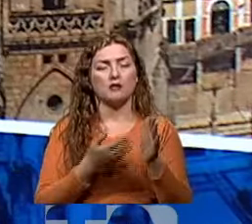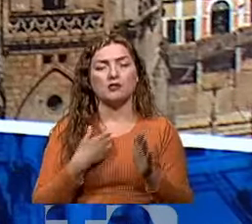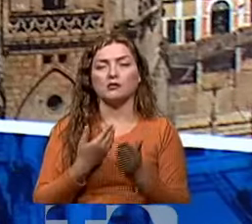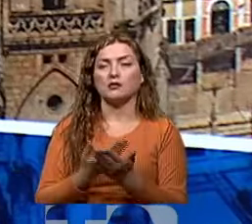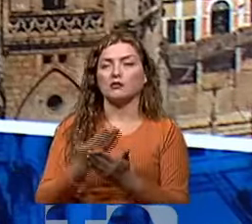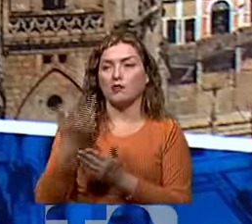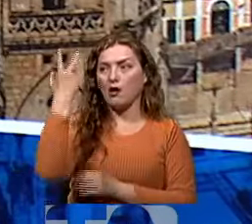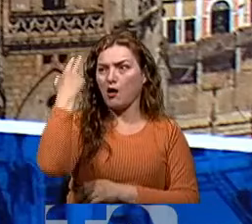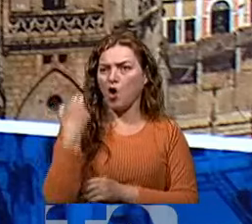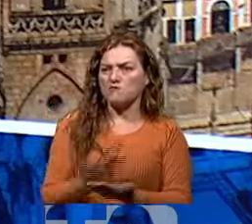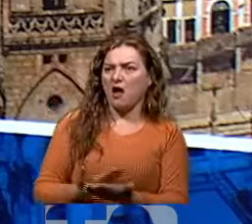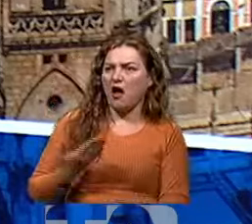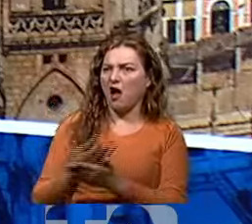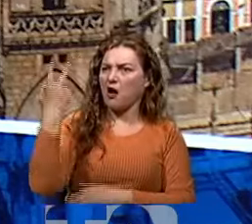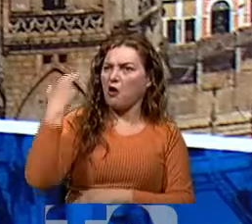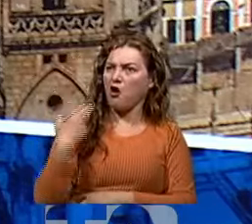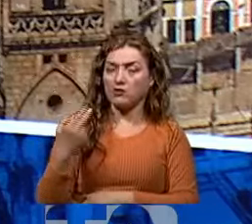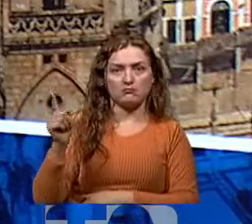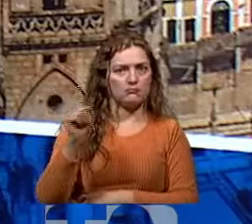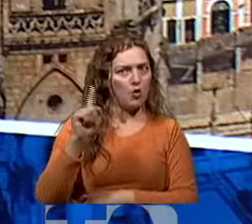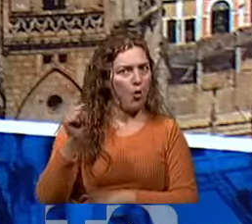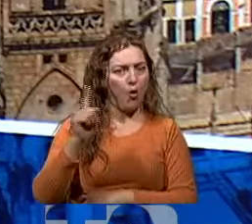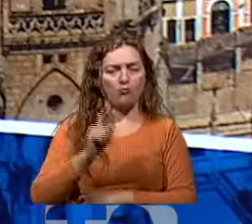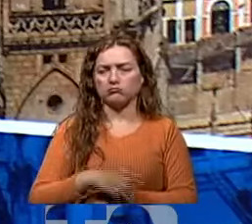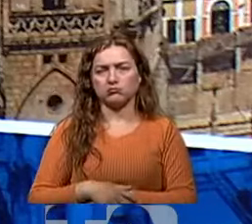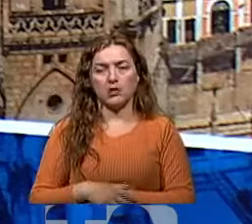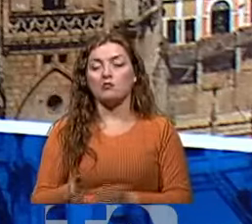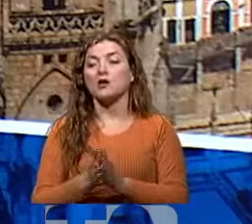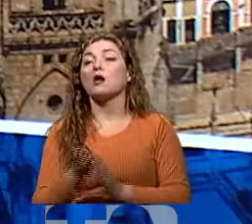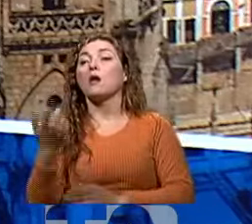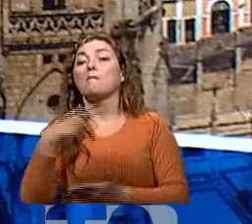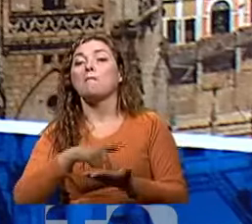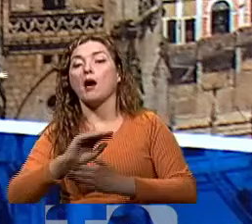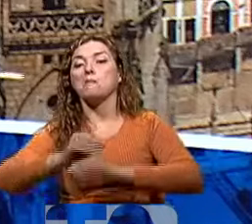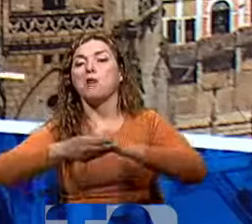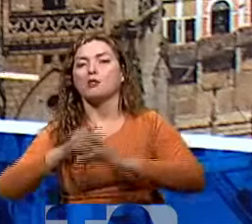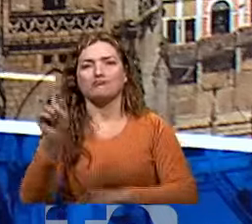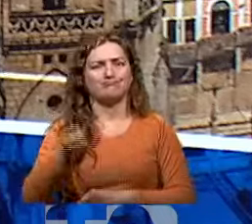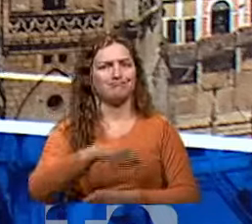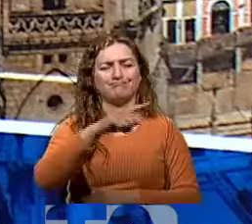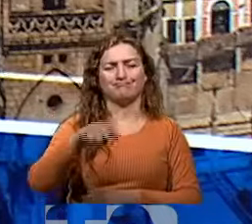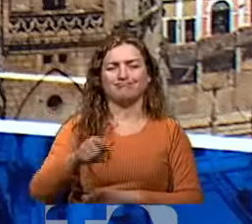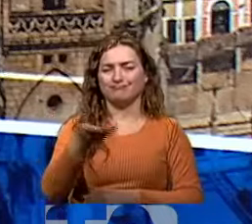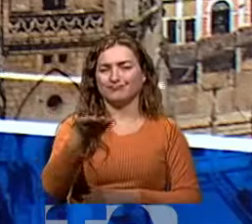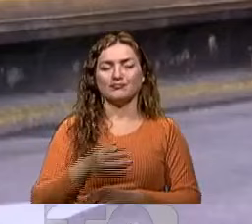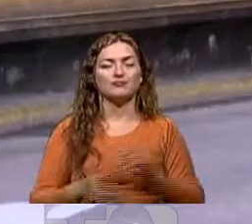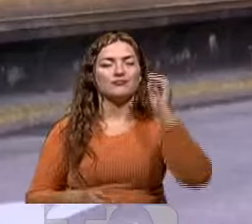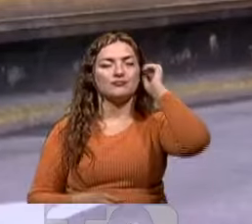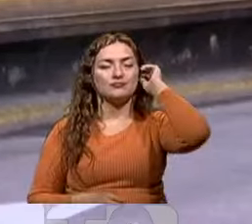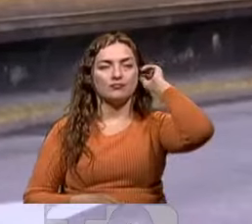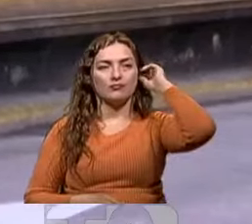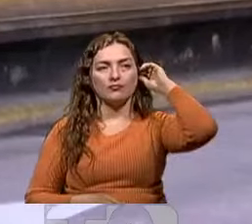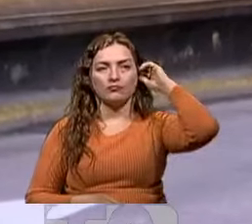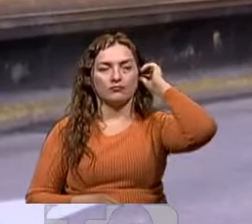cortes de cabello, así como tampoco se podrá pedir cuotas adicionales en las instituciones fiscales.